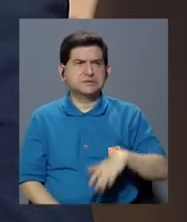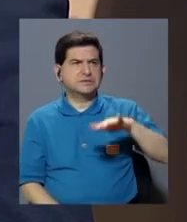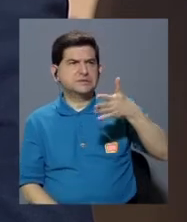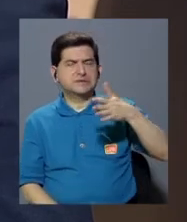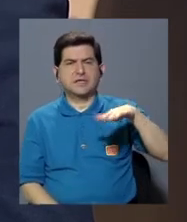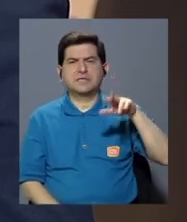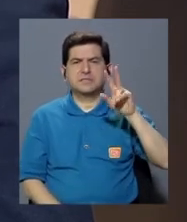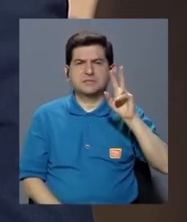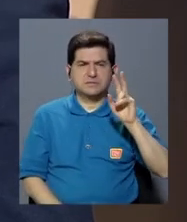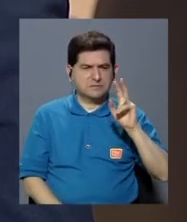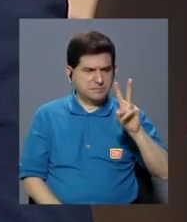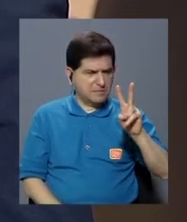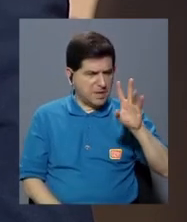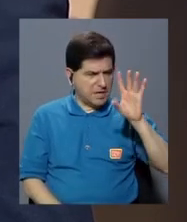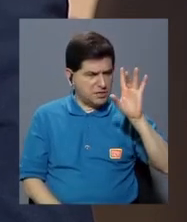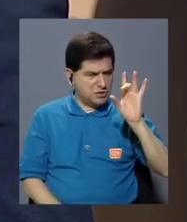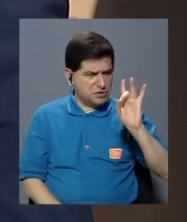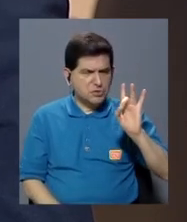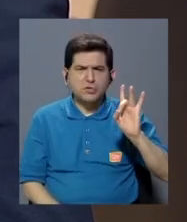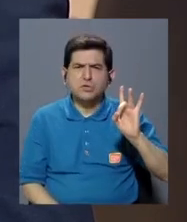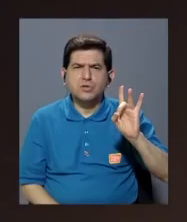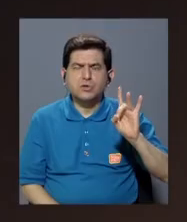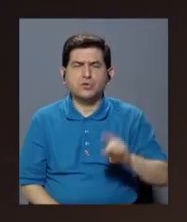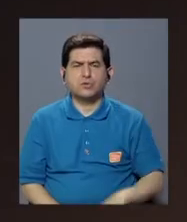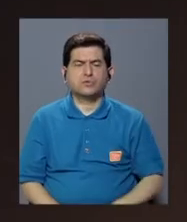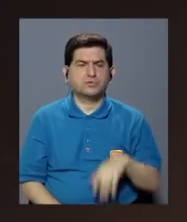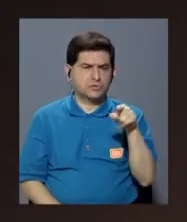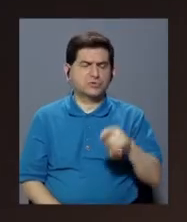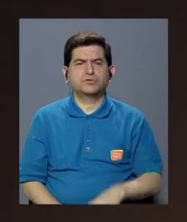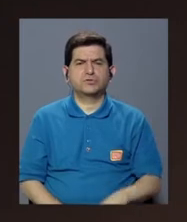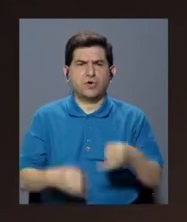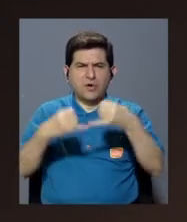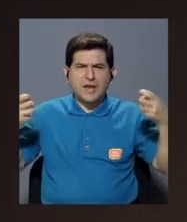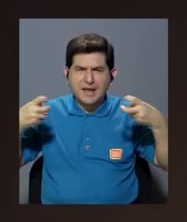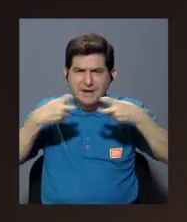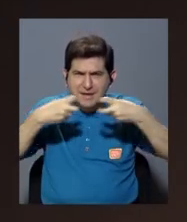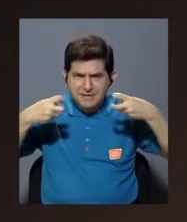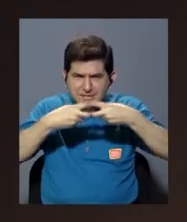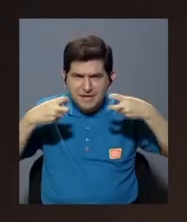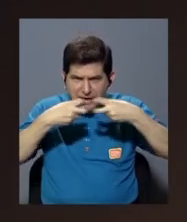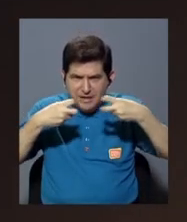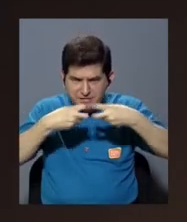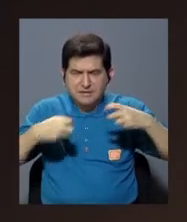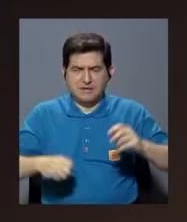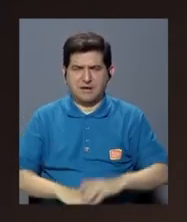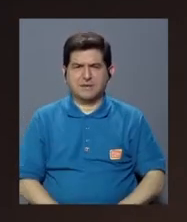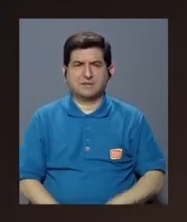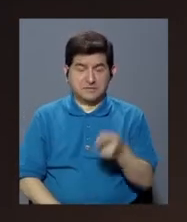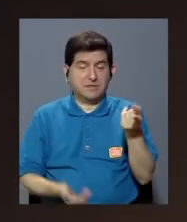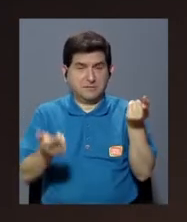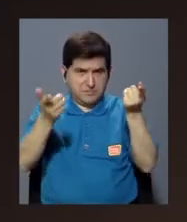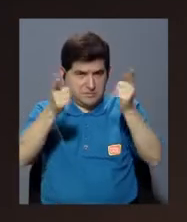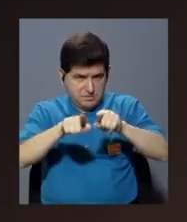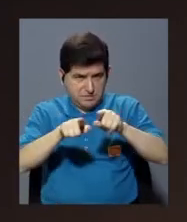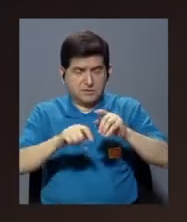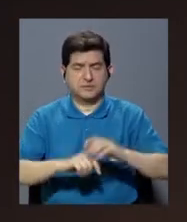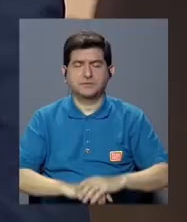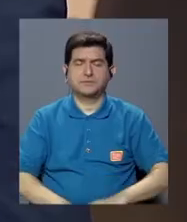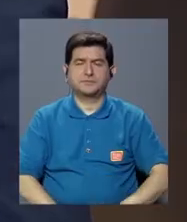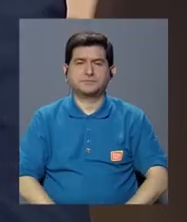2026 alrededor de 28 electrolíneas, es como se llama,